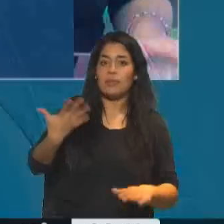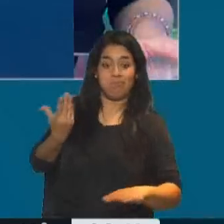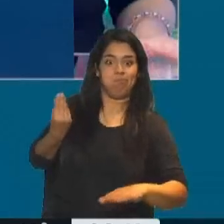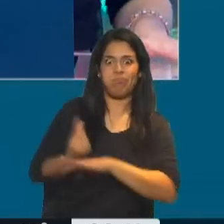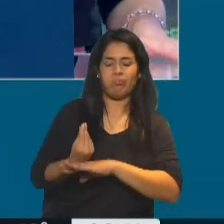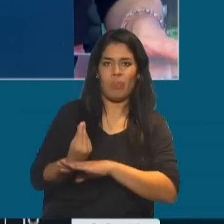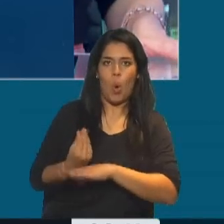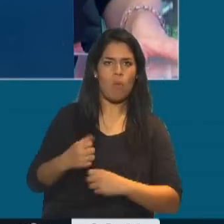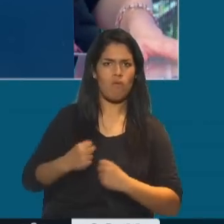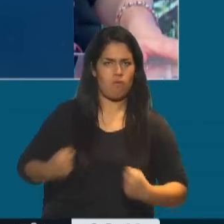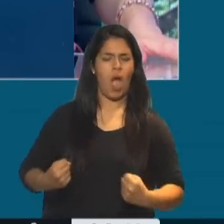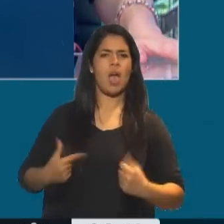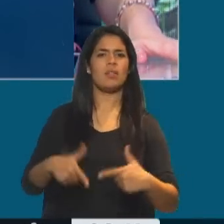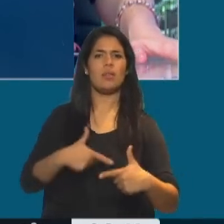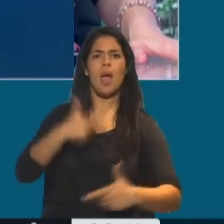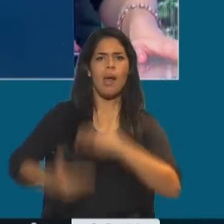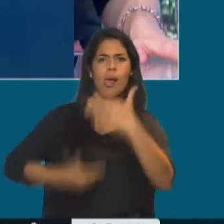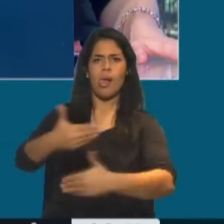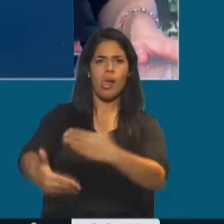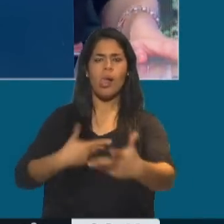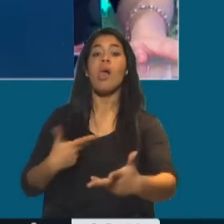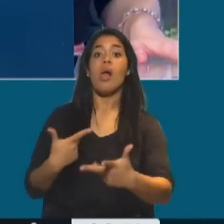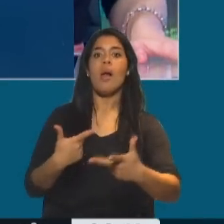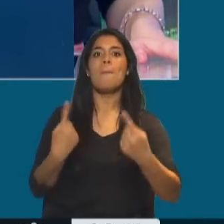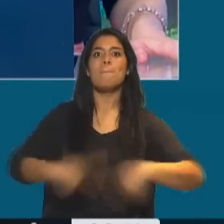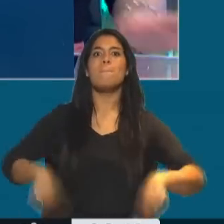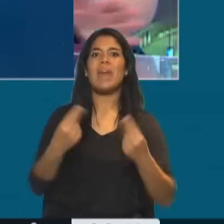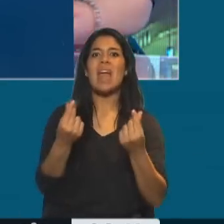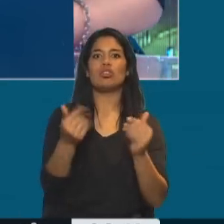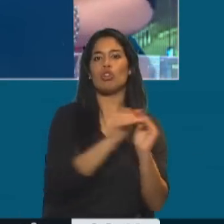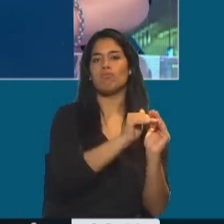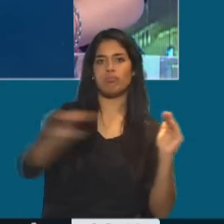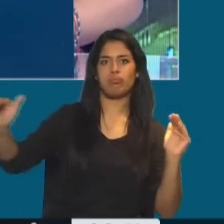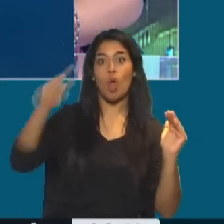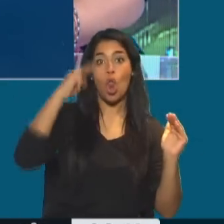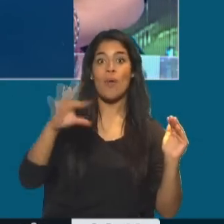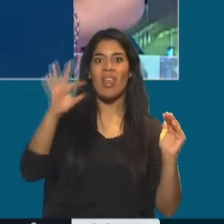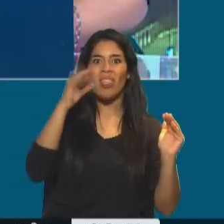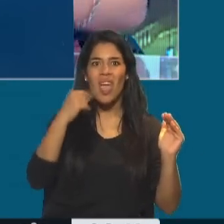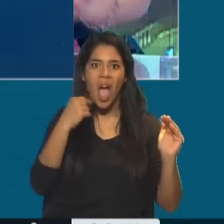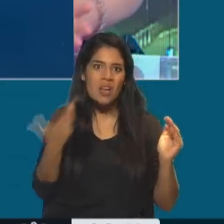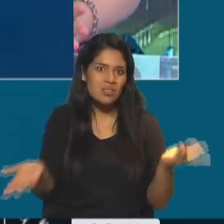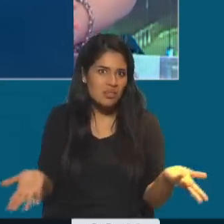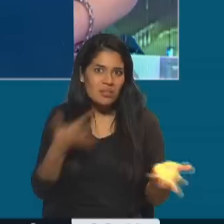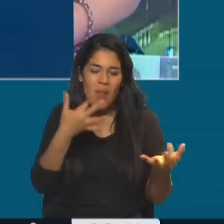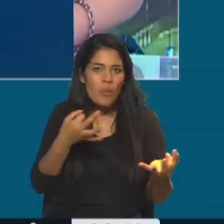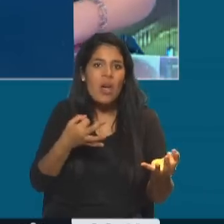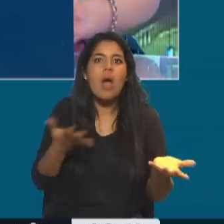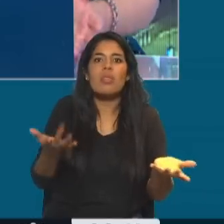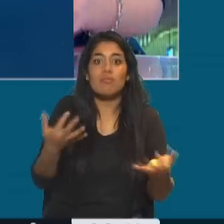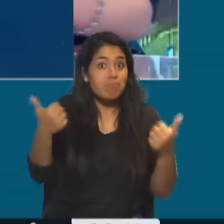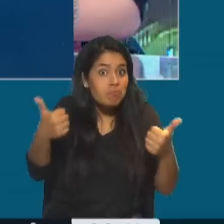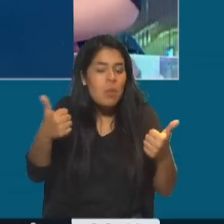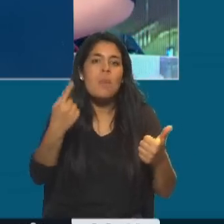espaldarazo político, y lo primero que hizo, mantuvo un congelamiento de precios por 90 días. Pero después tampoco podemos decir que la gestión tuvo grandes resultados, ¿no?